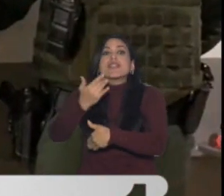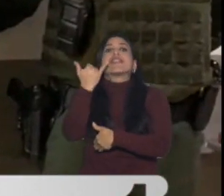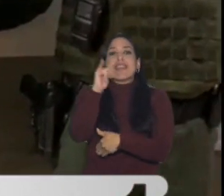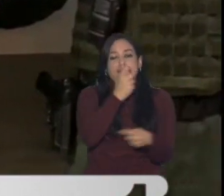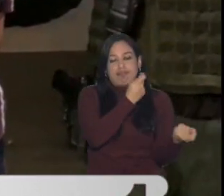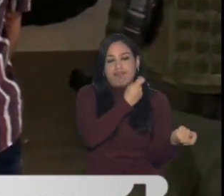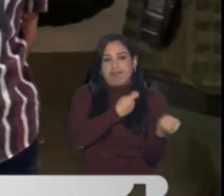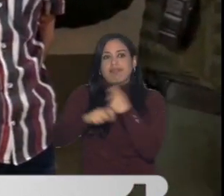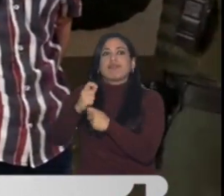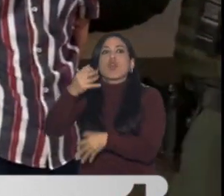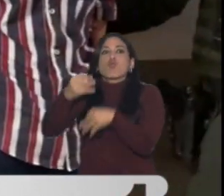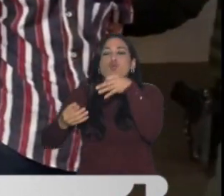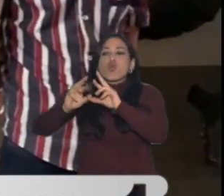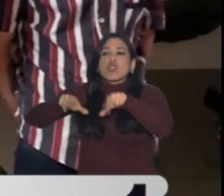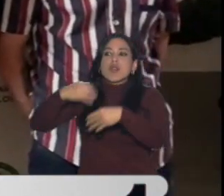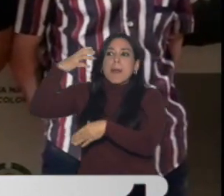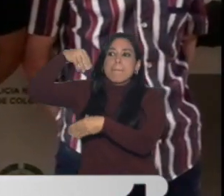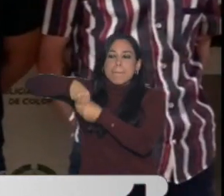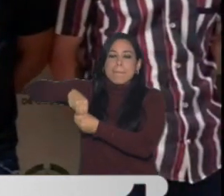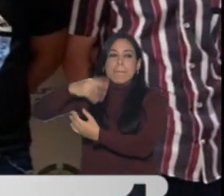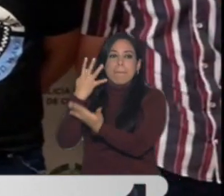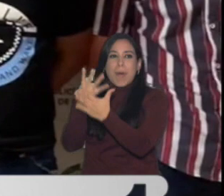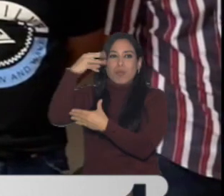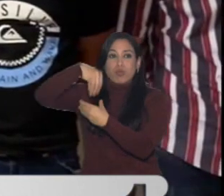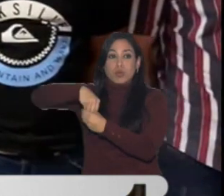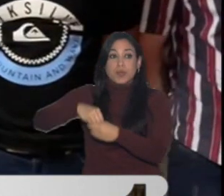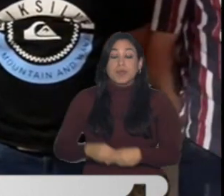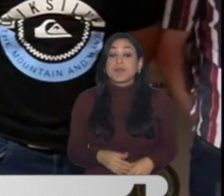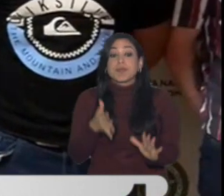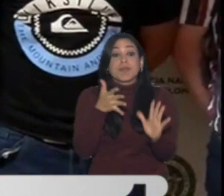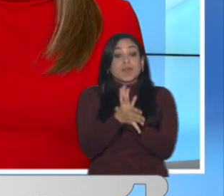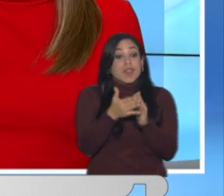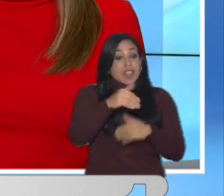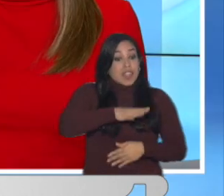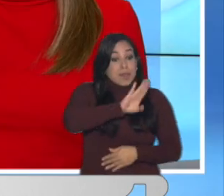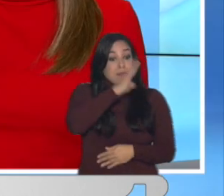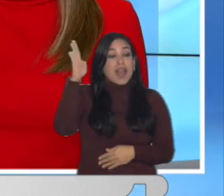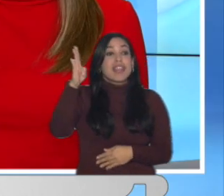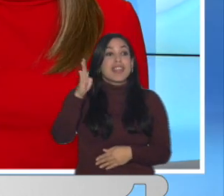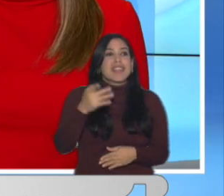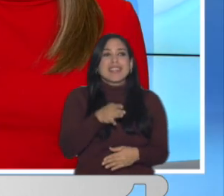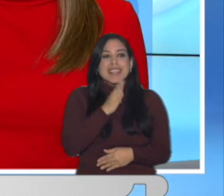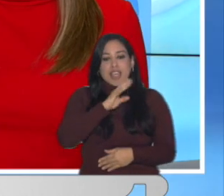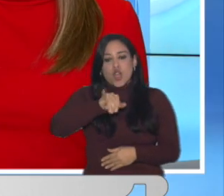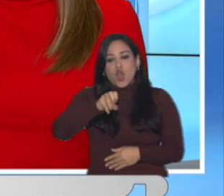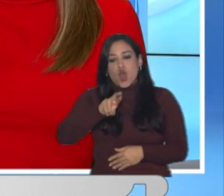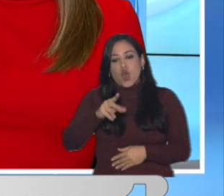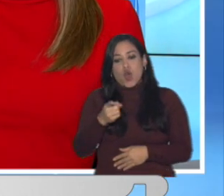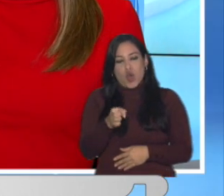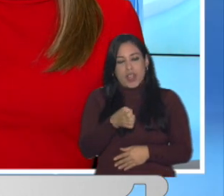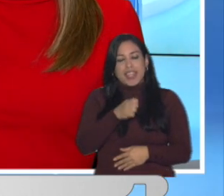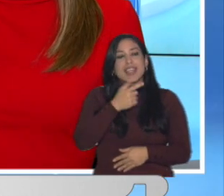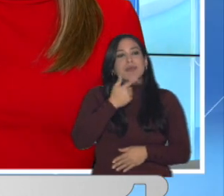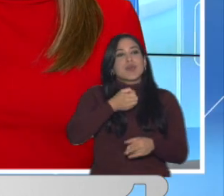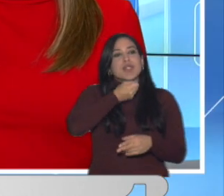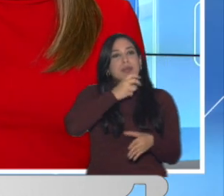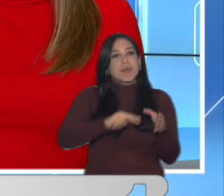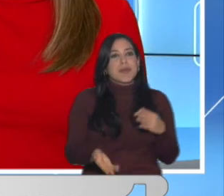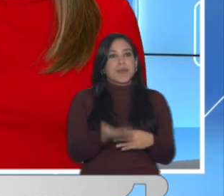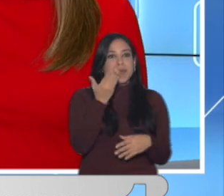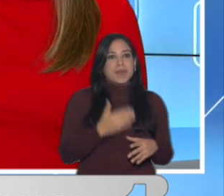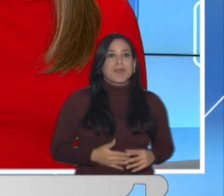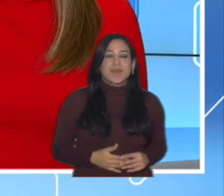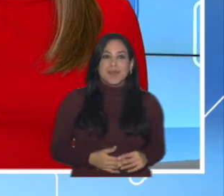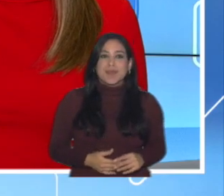serán llevados a audiencia de imputación de cargos. Noticias desde Barranquilla, presentada por Jorge Castro, Noticentro 1